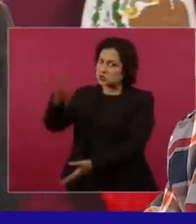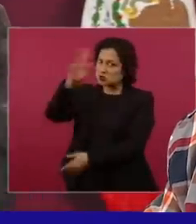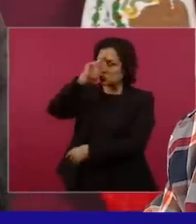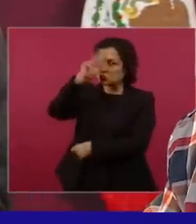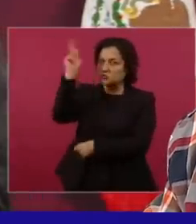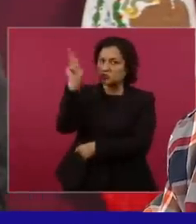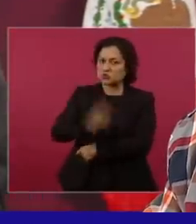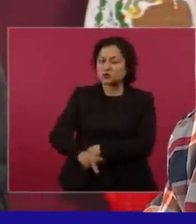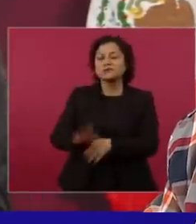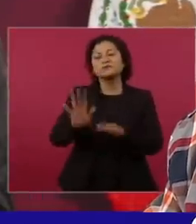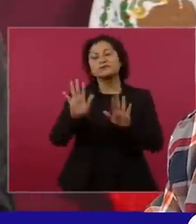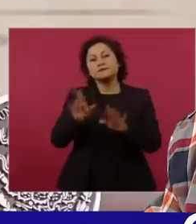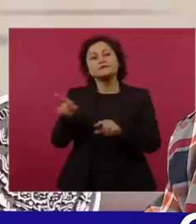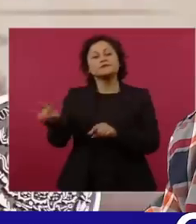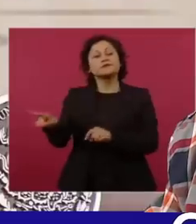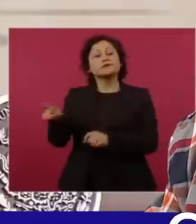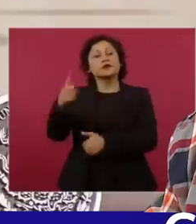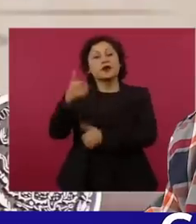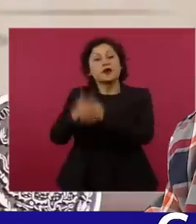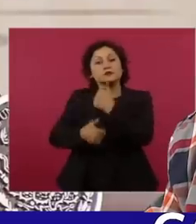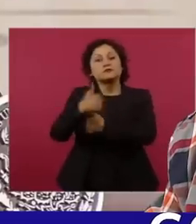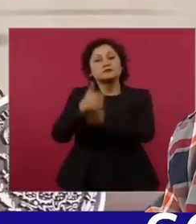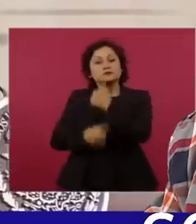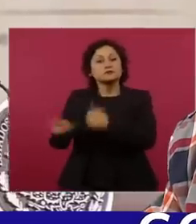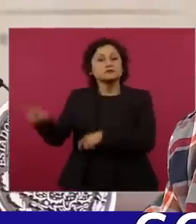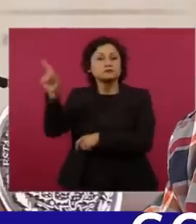Y gana, pero no